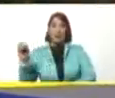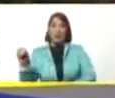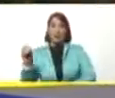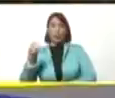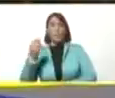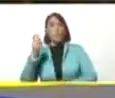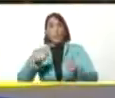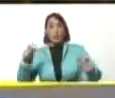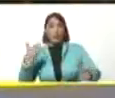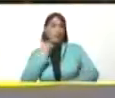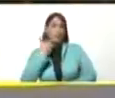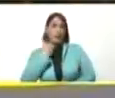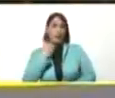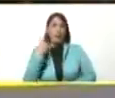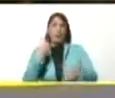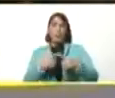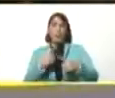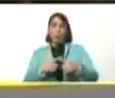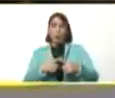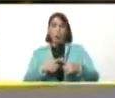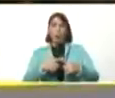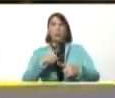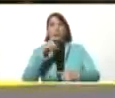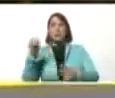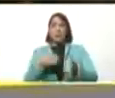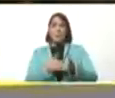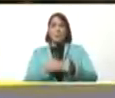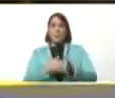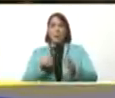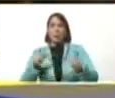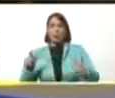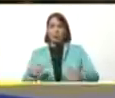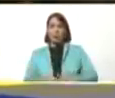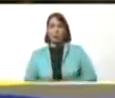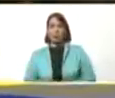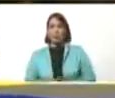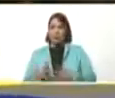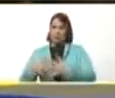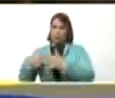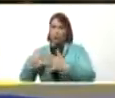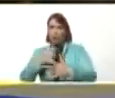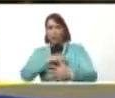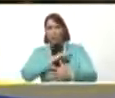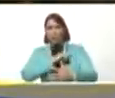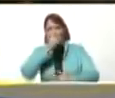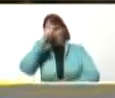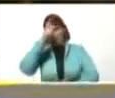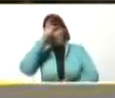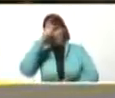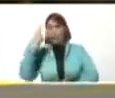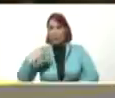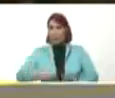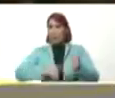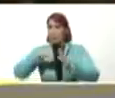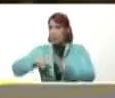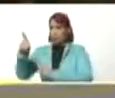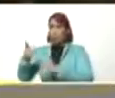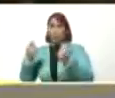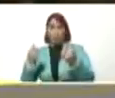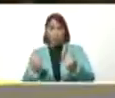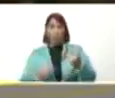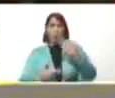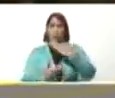habitantes. Y alguien puede dudar que España, Alemania y Estados Unidos tienen un desarrollo económico,